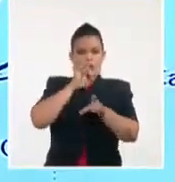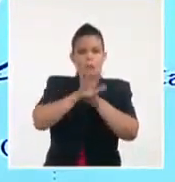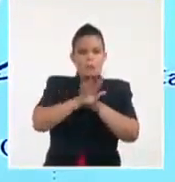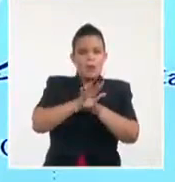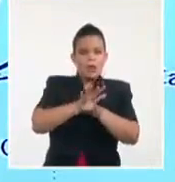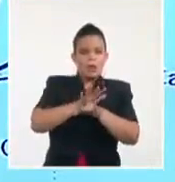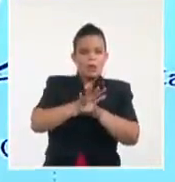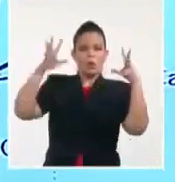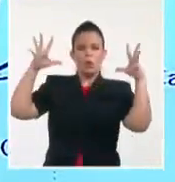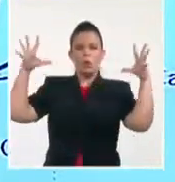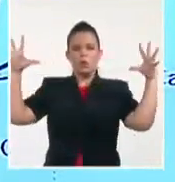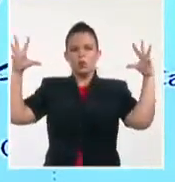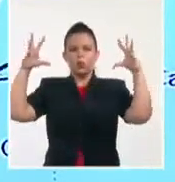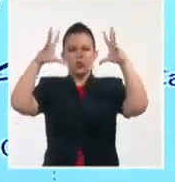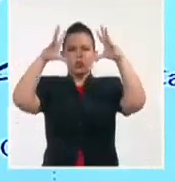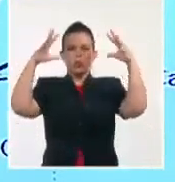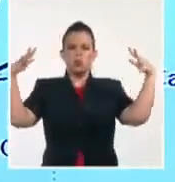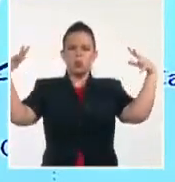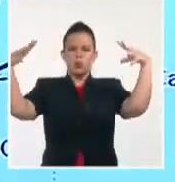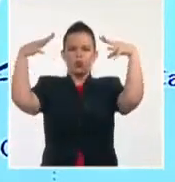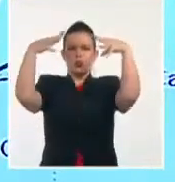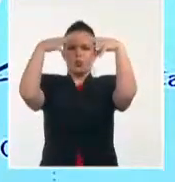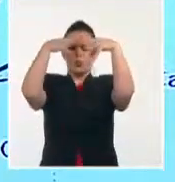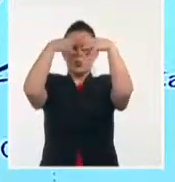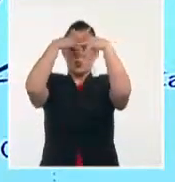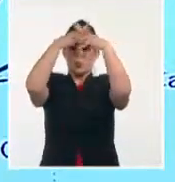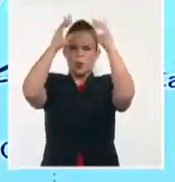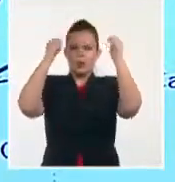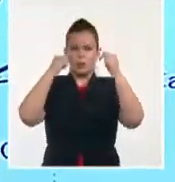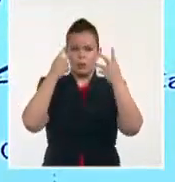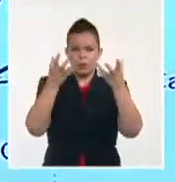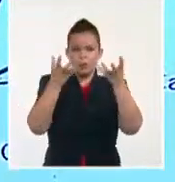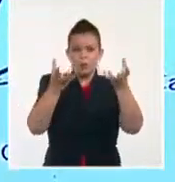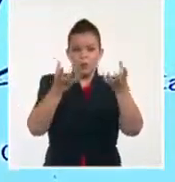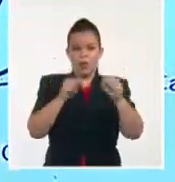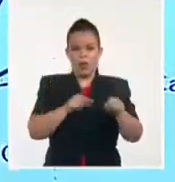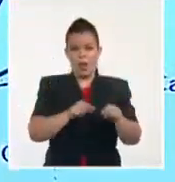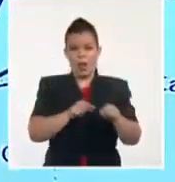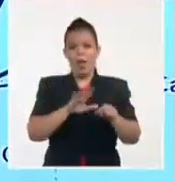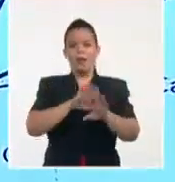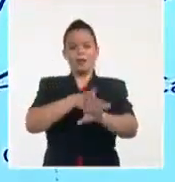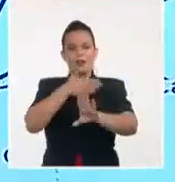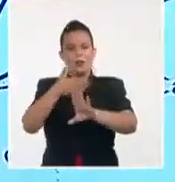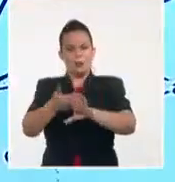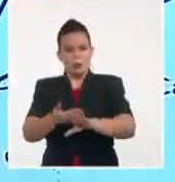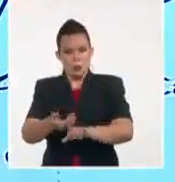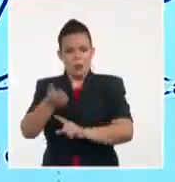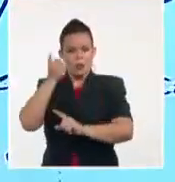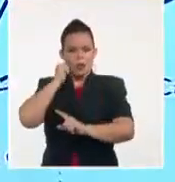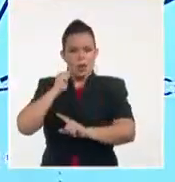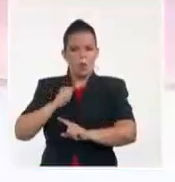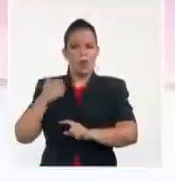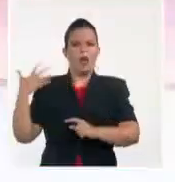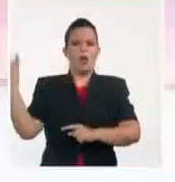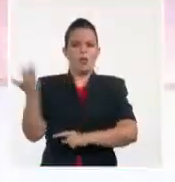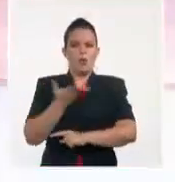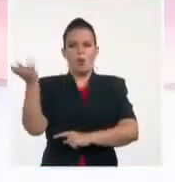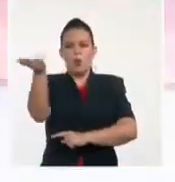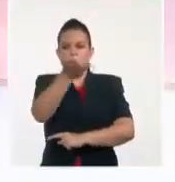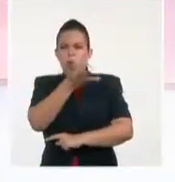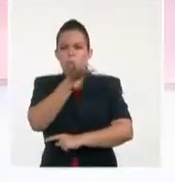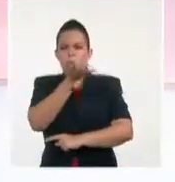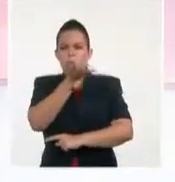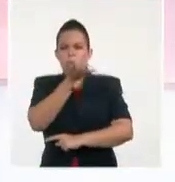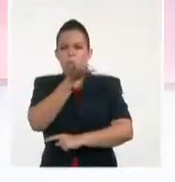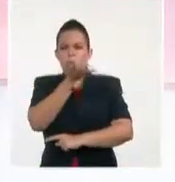Hay un problema ahí en el apuro de la fecha. Y el día 3 de julio volvió a ser una tormenta tropical ya